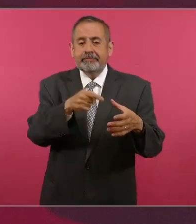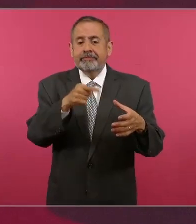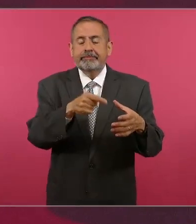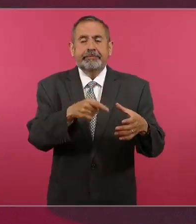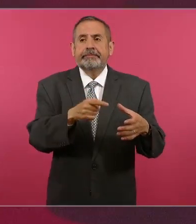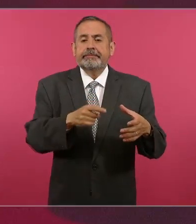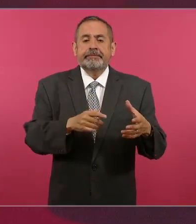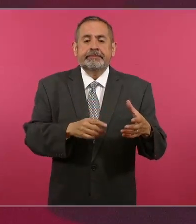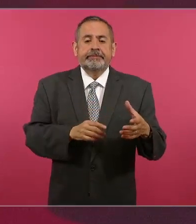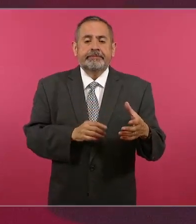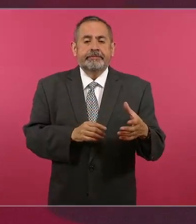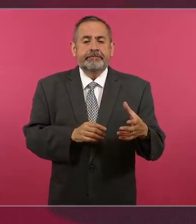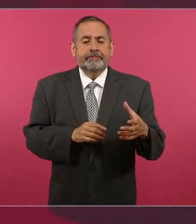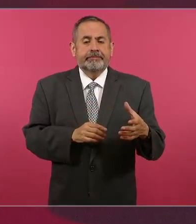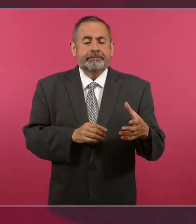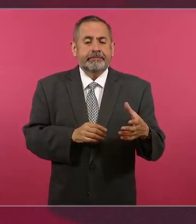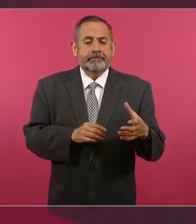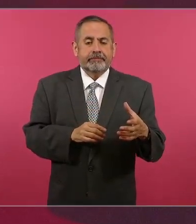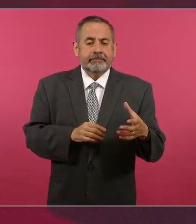la